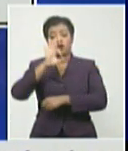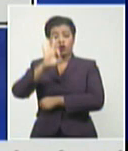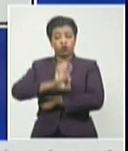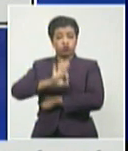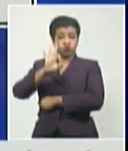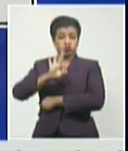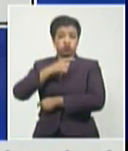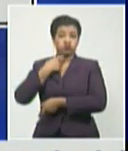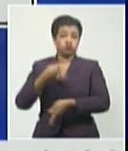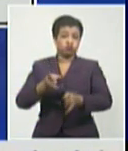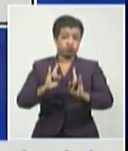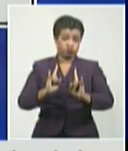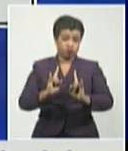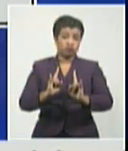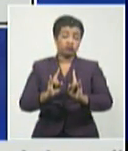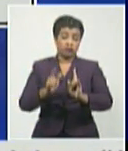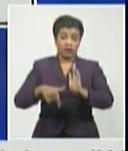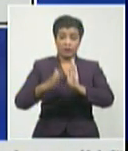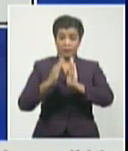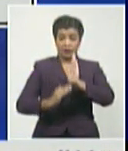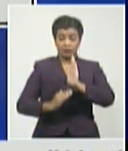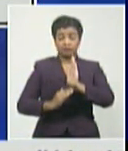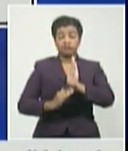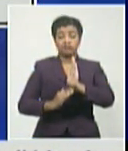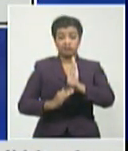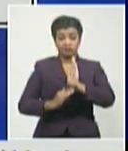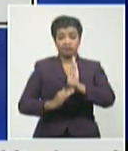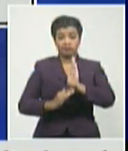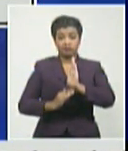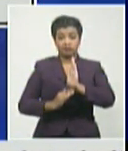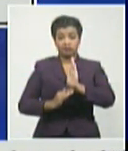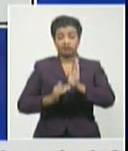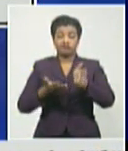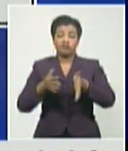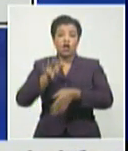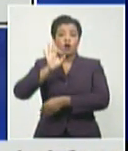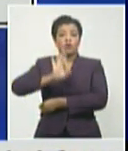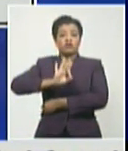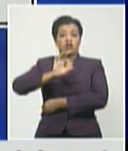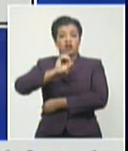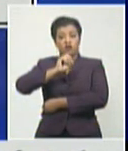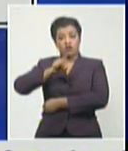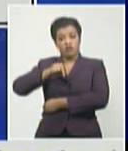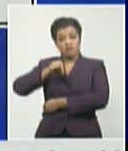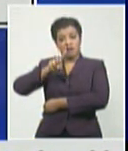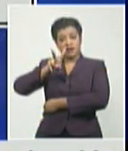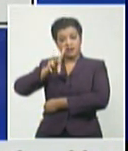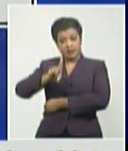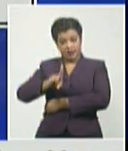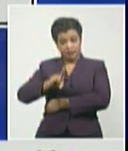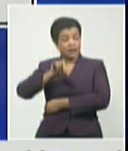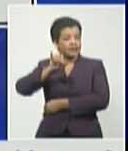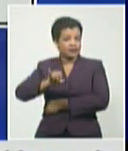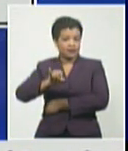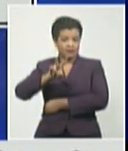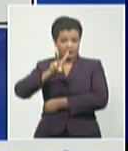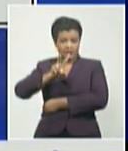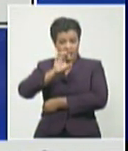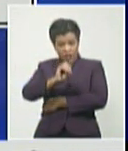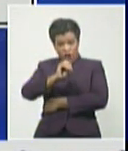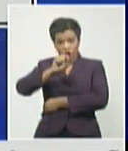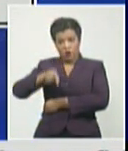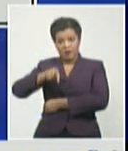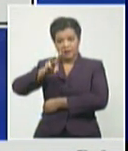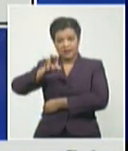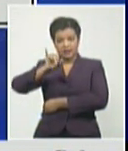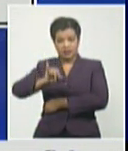de calidad en este mes de 0,26 que es una es la más baja